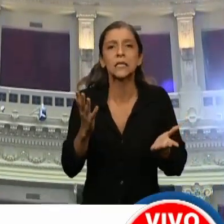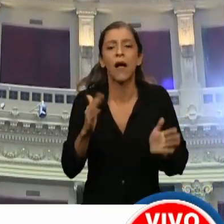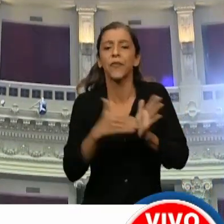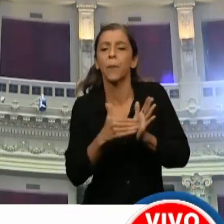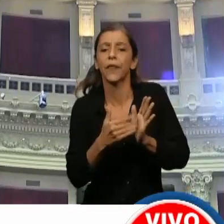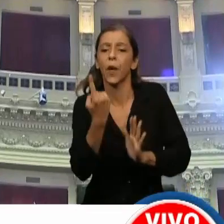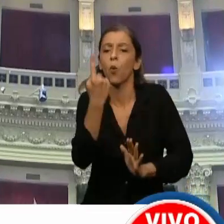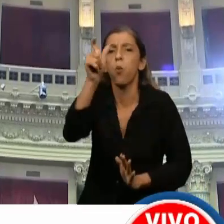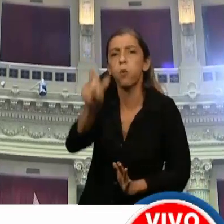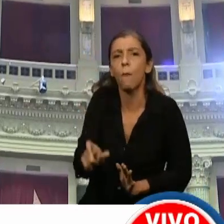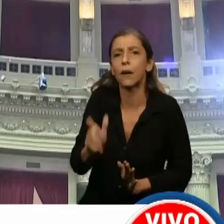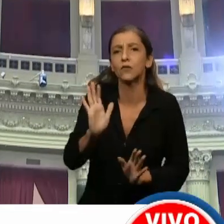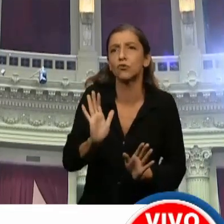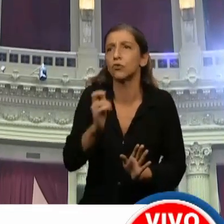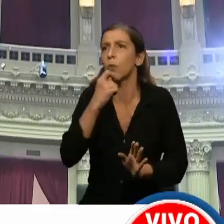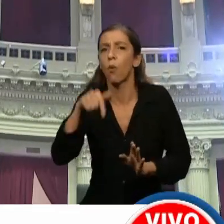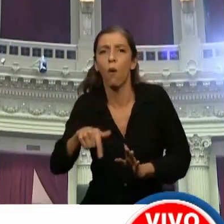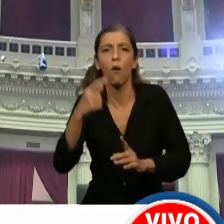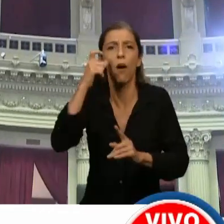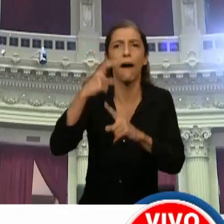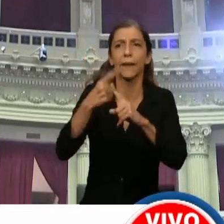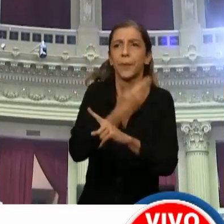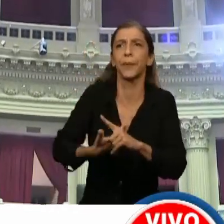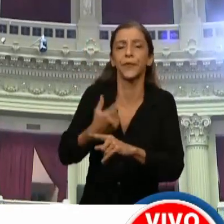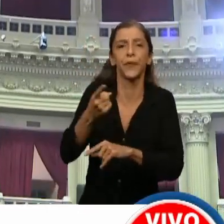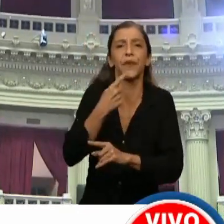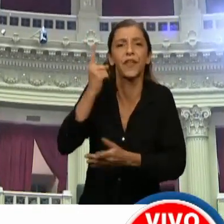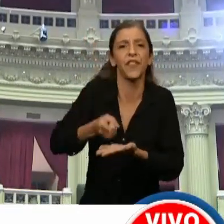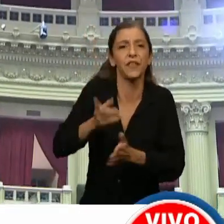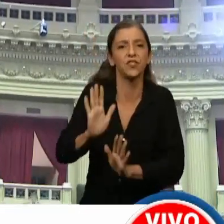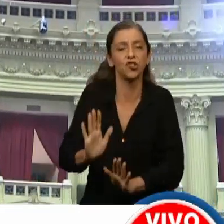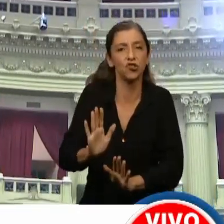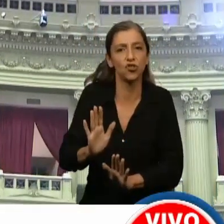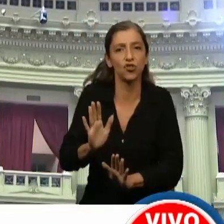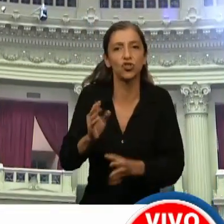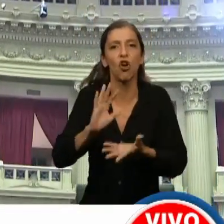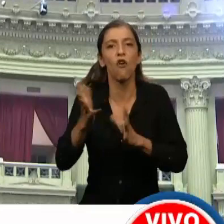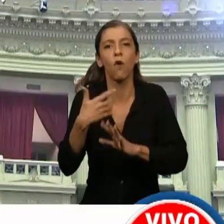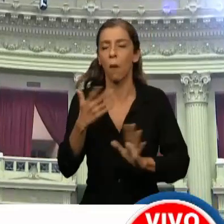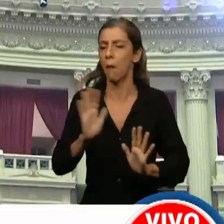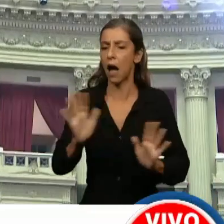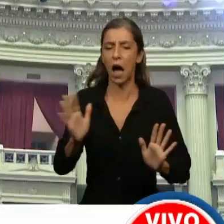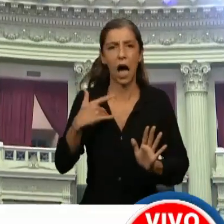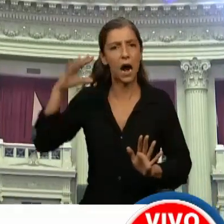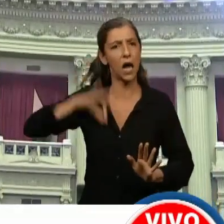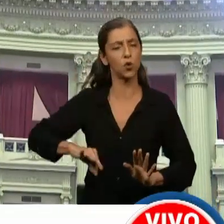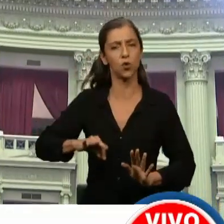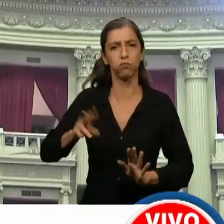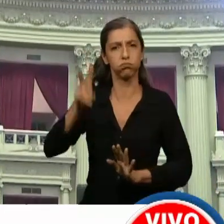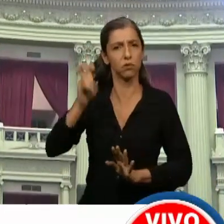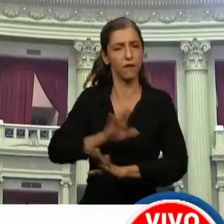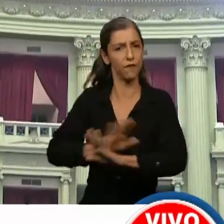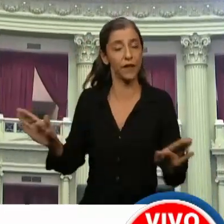de alguien que fue expresidente o expresidenta, decir cómo va a quitarle privilegio a una asignación que es